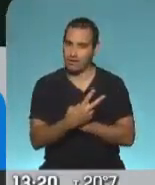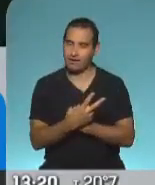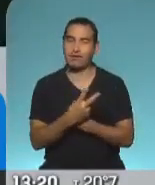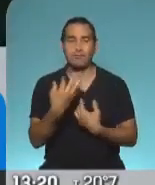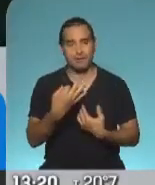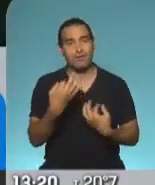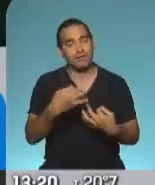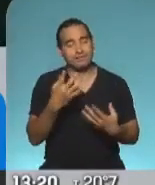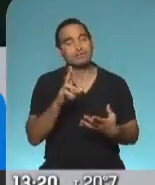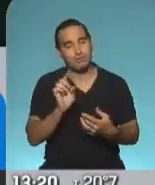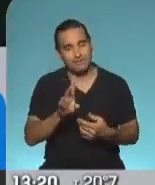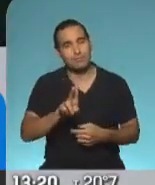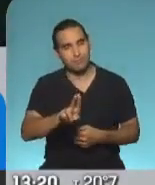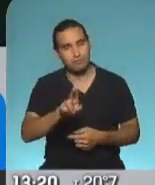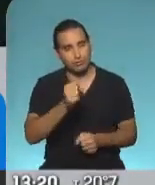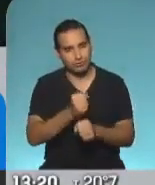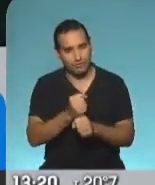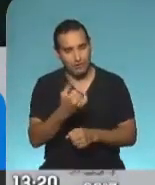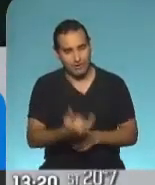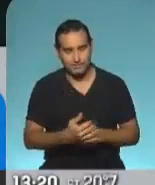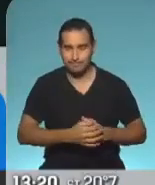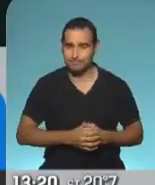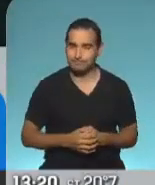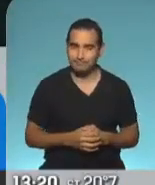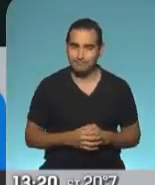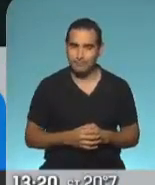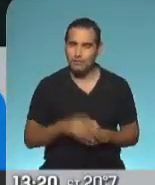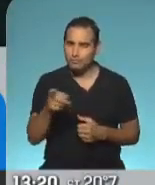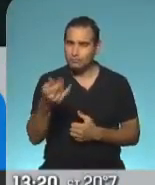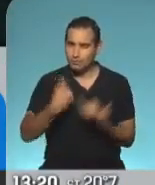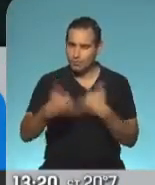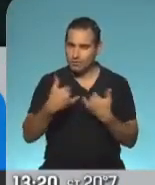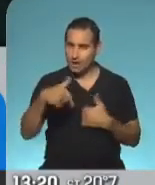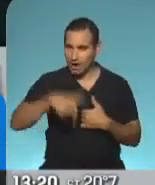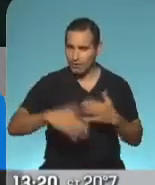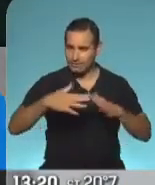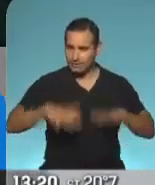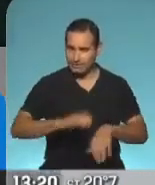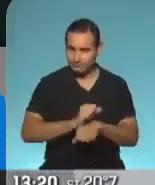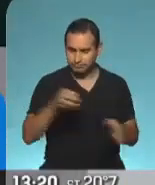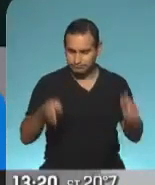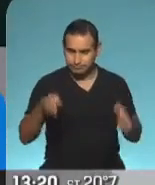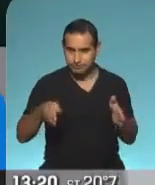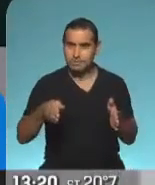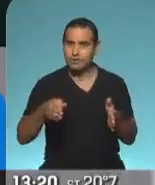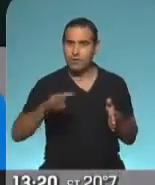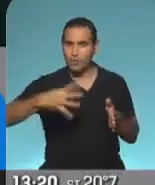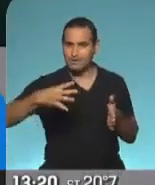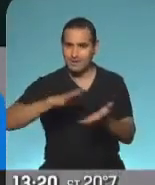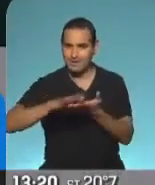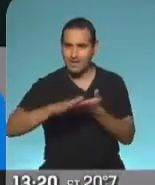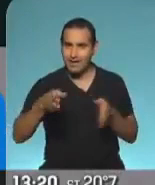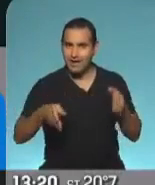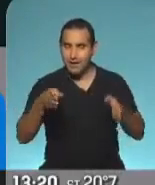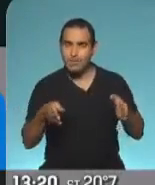dentro del personal autorizado. Ahora, doctor, usted me hablaba también de que esta cuarentena flexibilizada ahora en esta cuarta etapa ha dejado